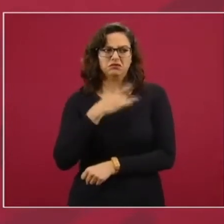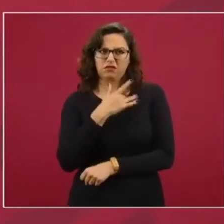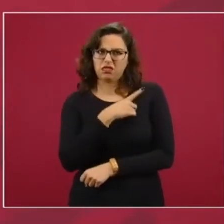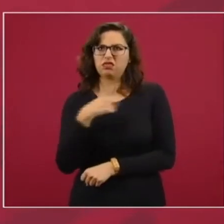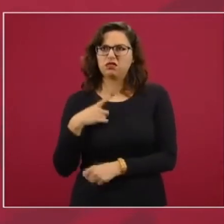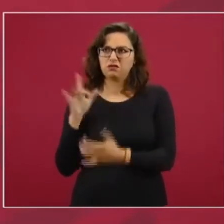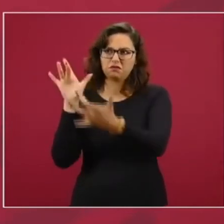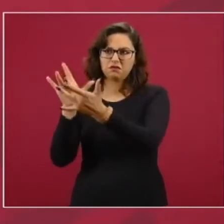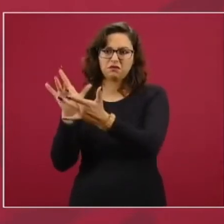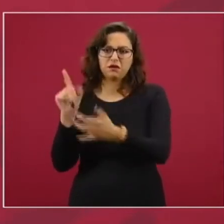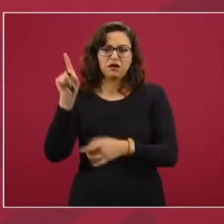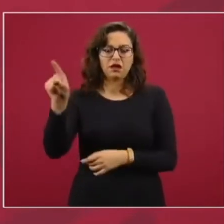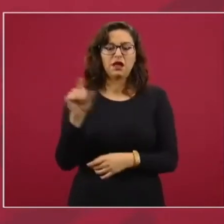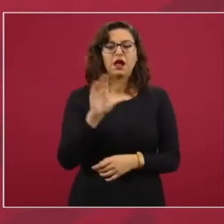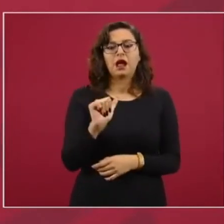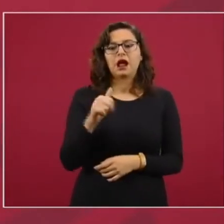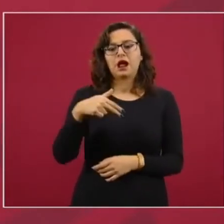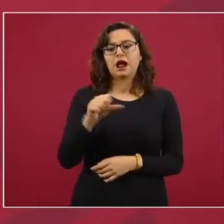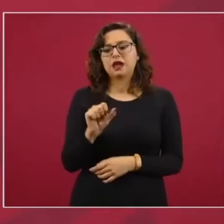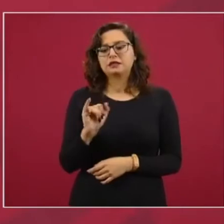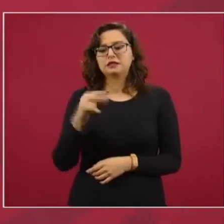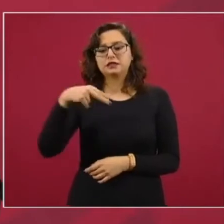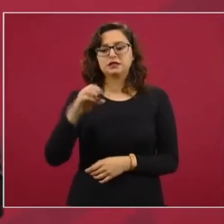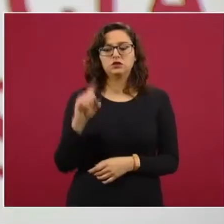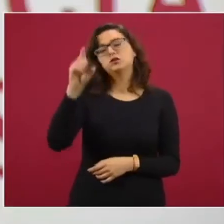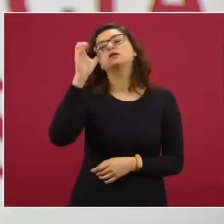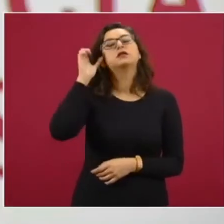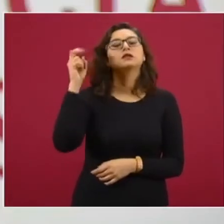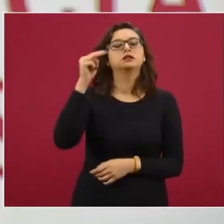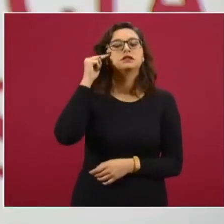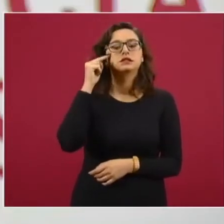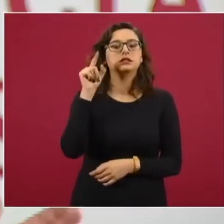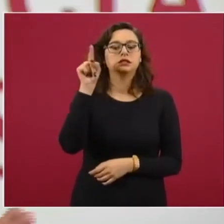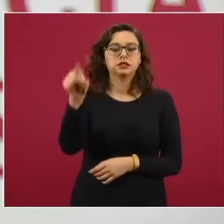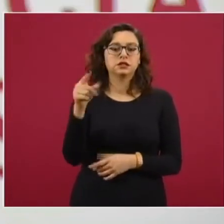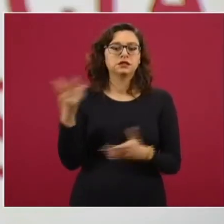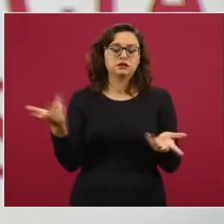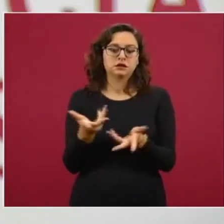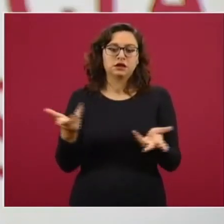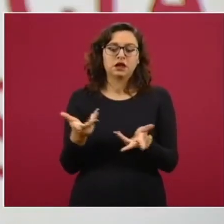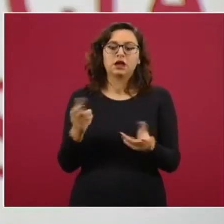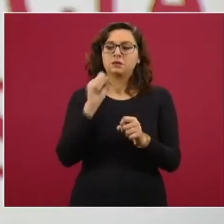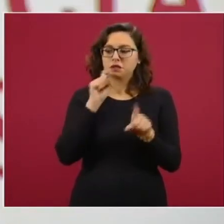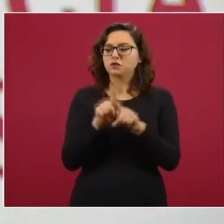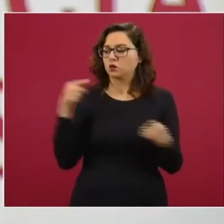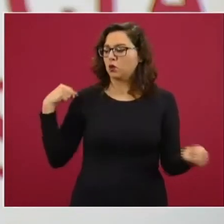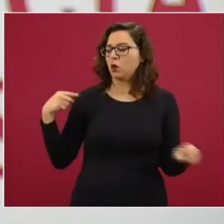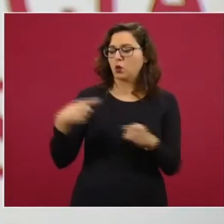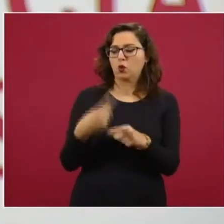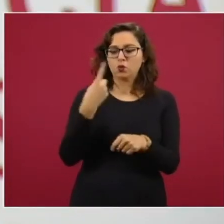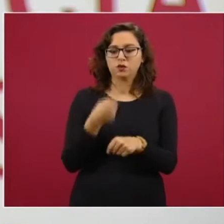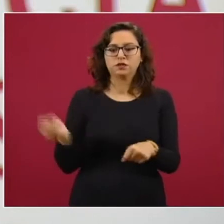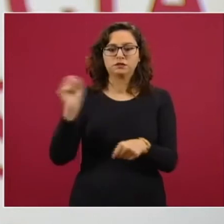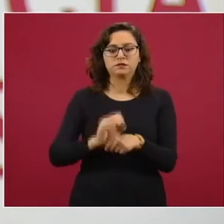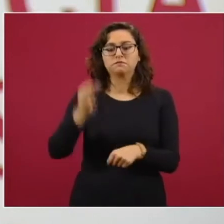una vacuna desarrollada en China. Se nos reporta en estos días El estudio clínico en curso